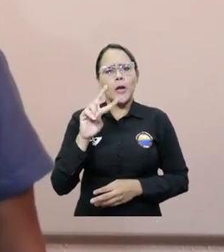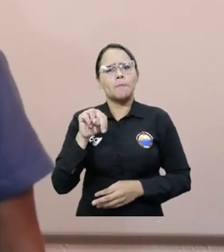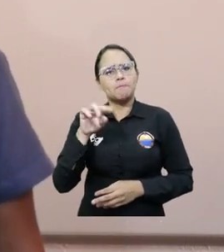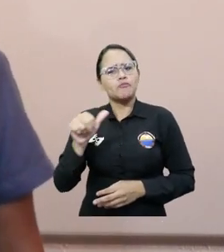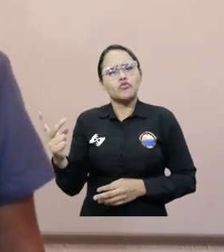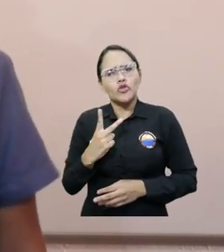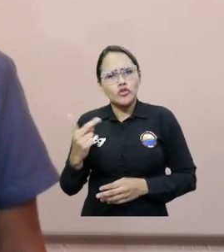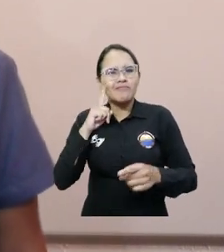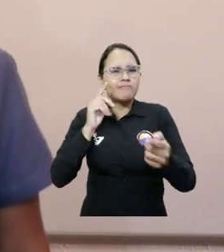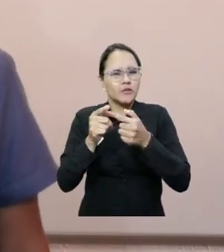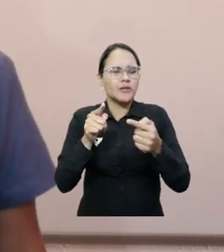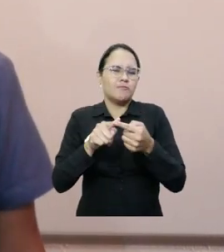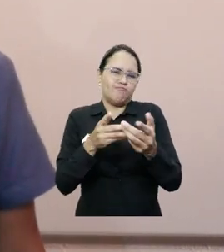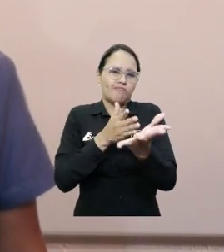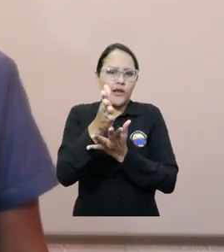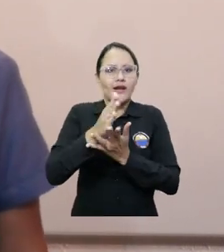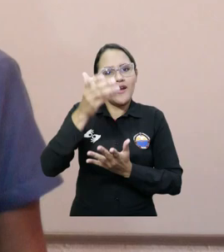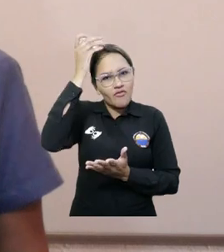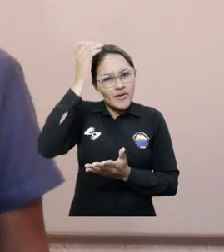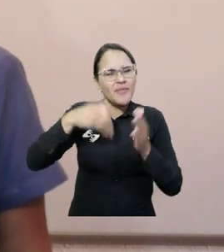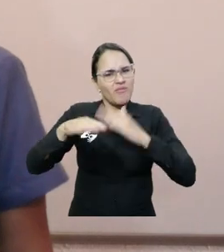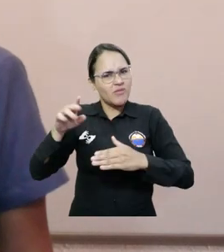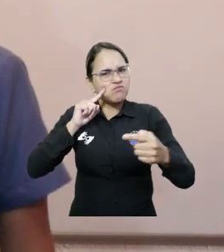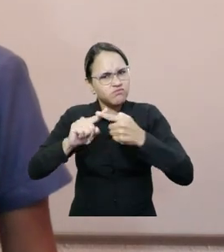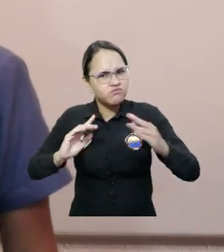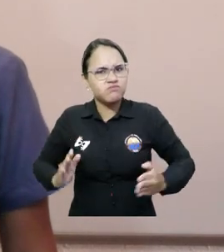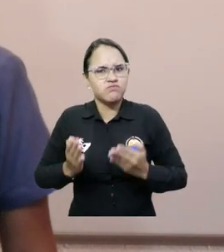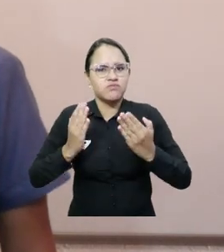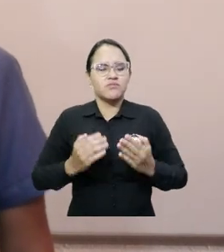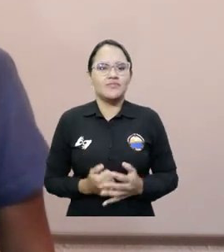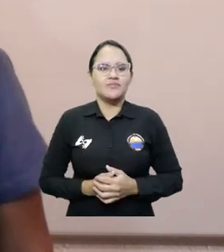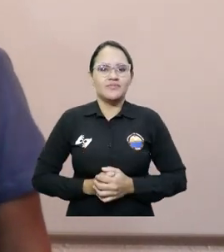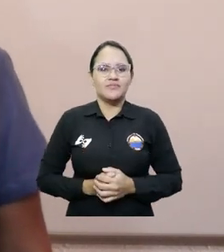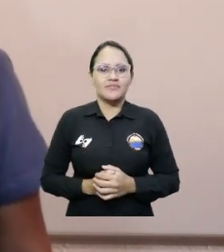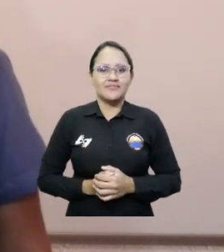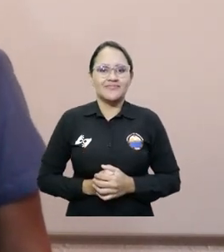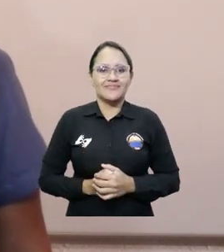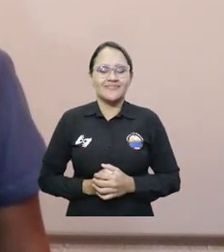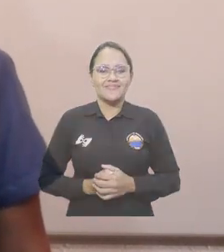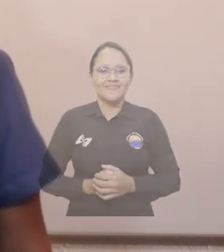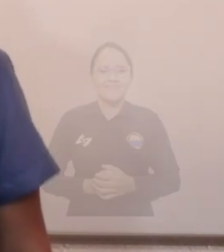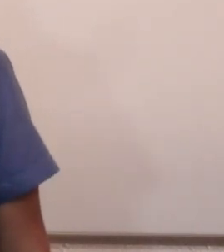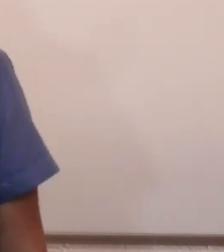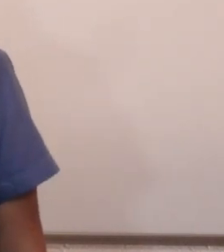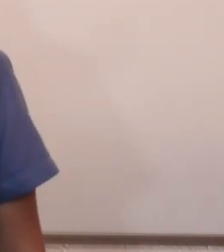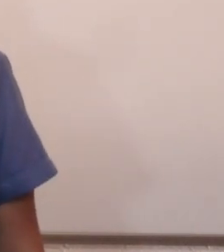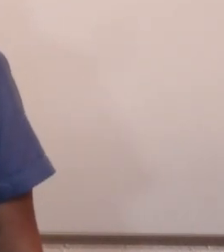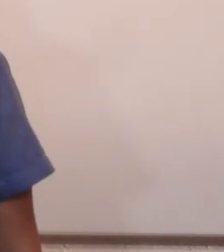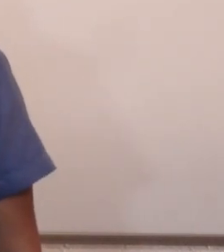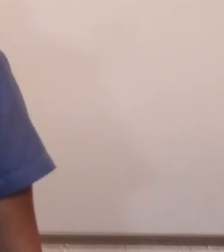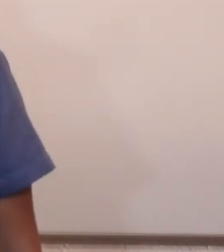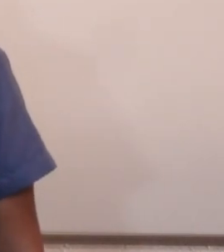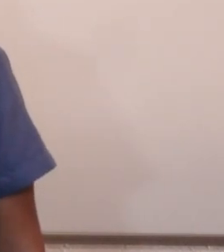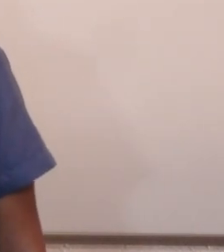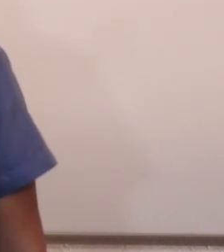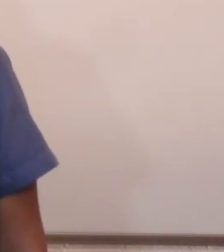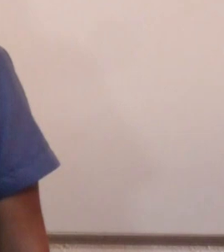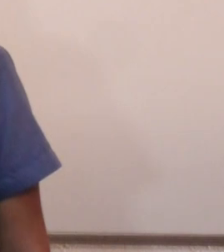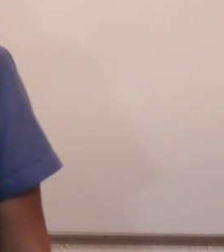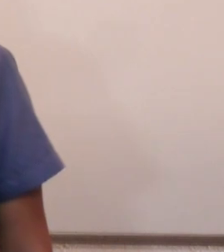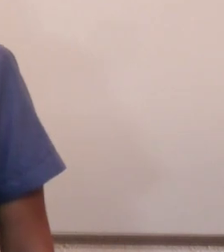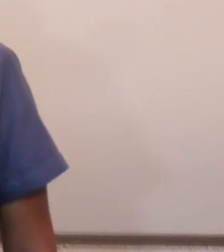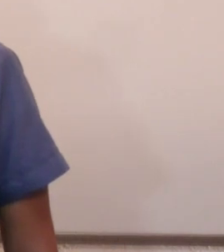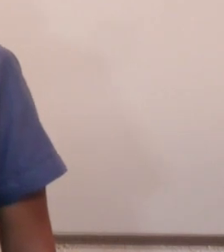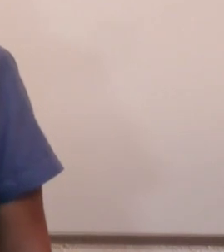los estudiantes por medio de propuestas que fomenten la investigación, incrementen la calidad para mantener nuestra acreditación y te